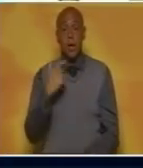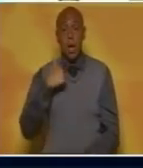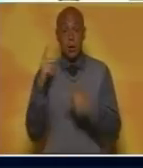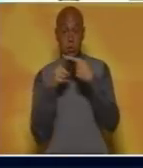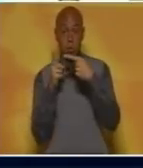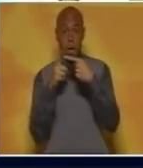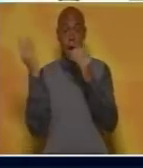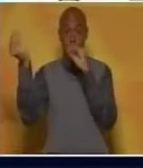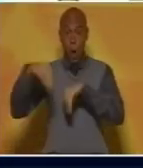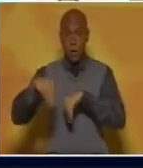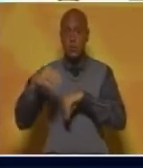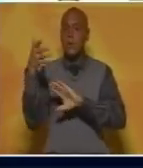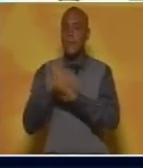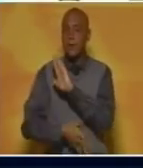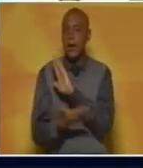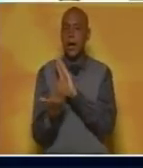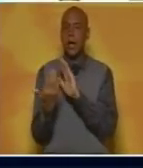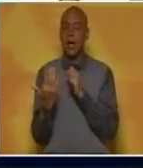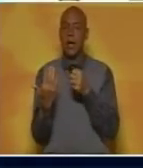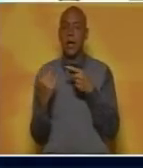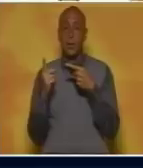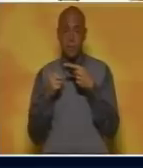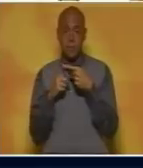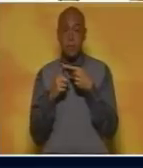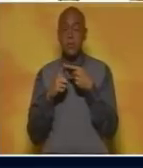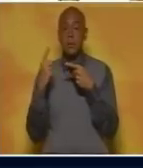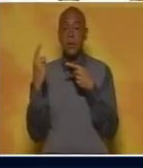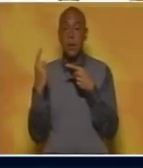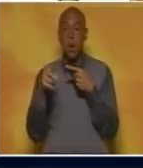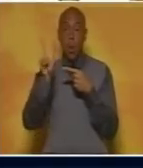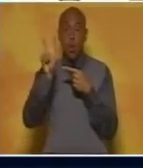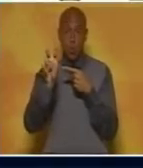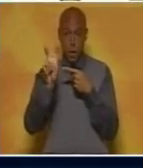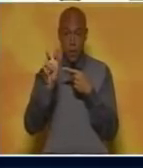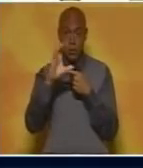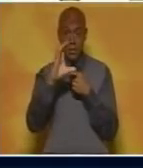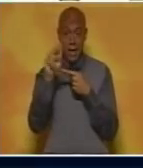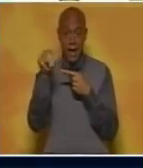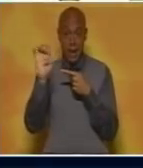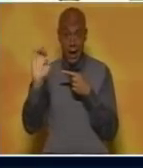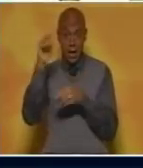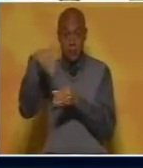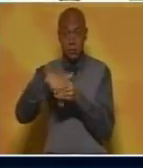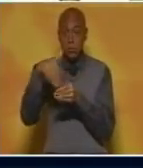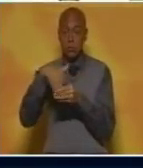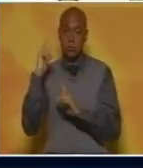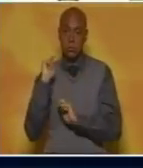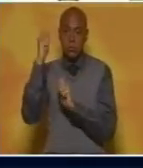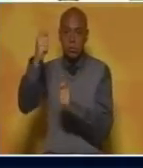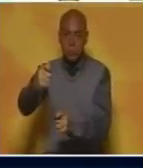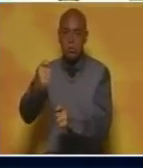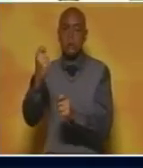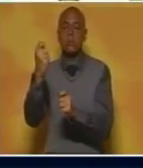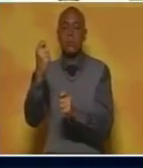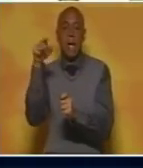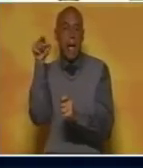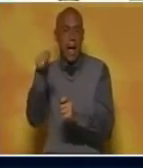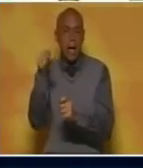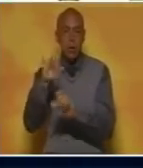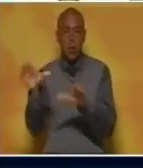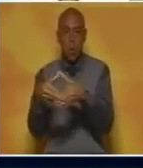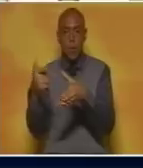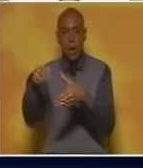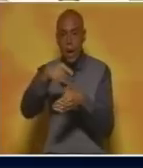acuerdos es nombrar un nuevo Consejo Nacional Electoral que dé las más